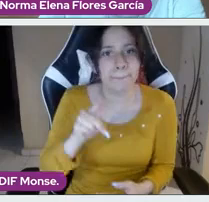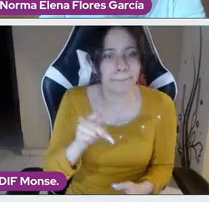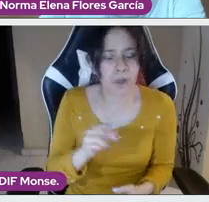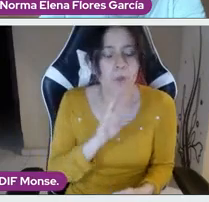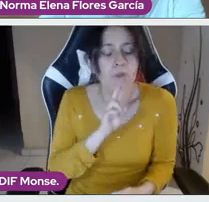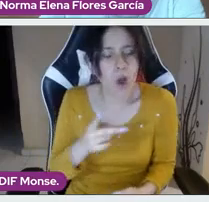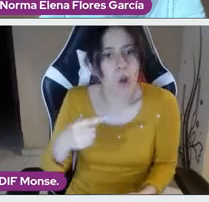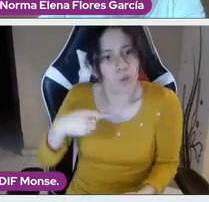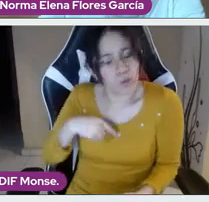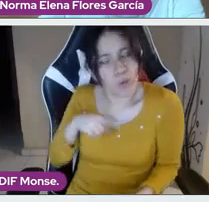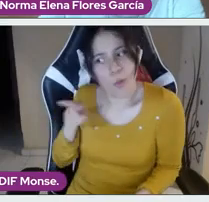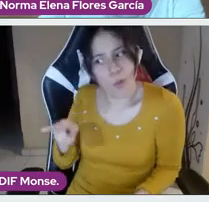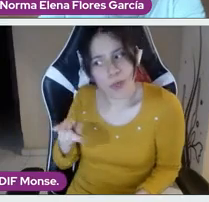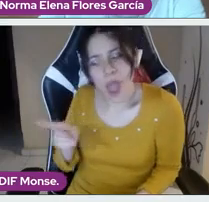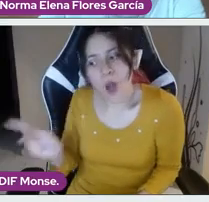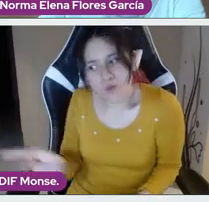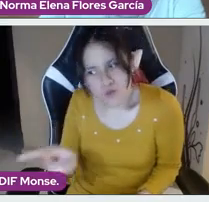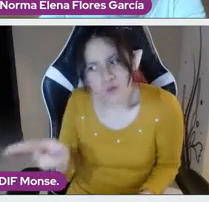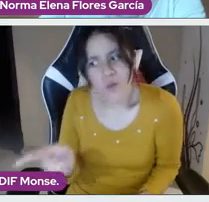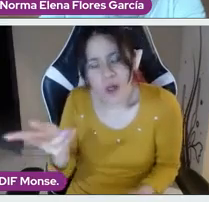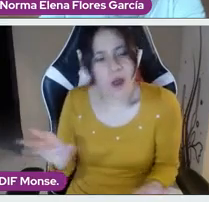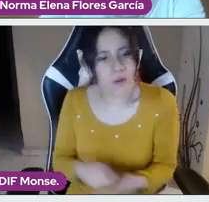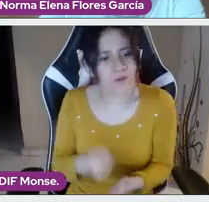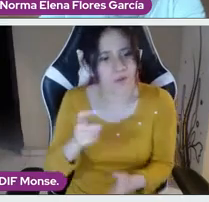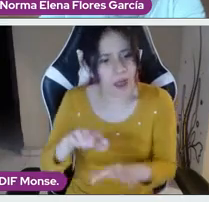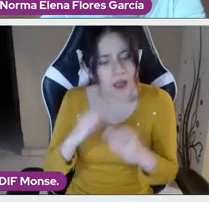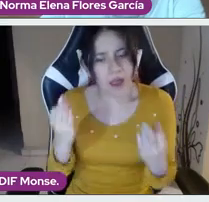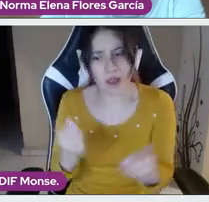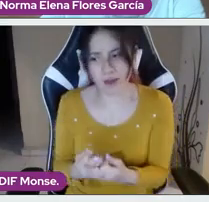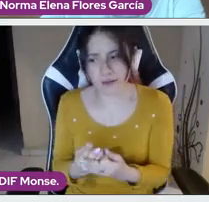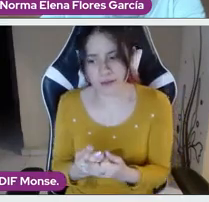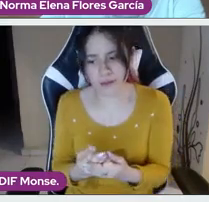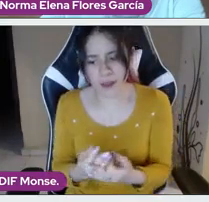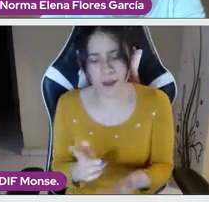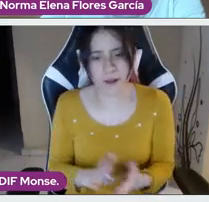poder ejercer una crianza